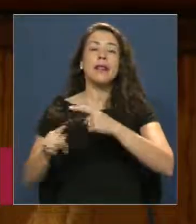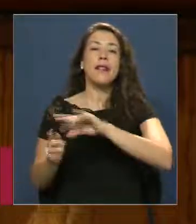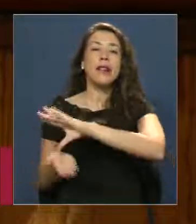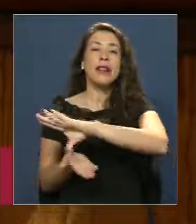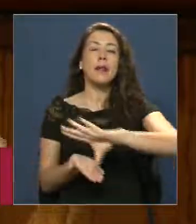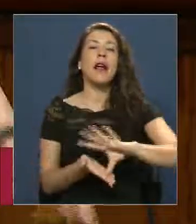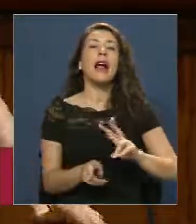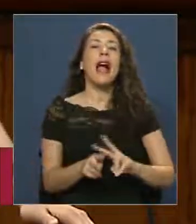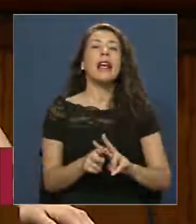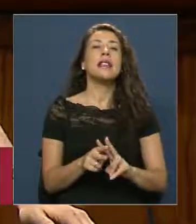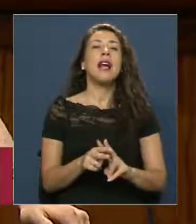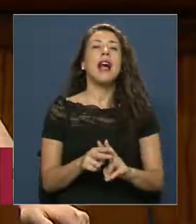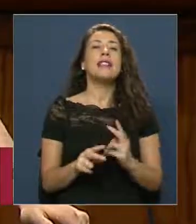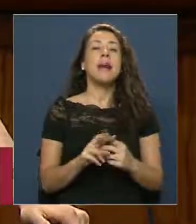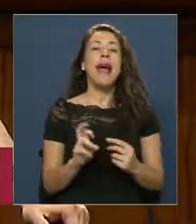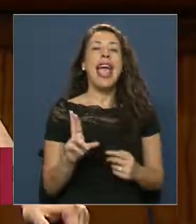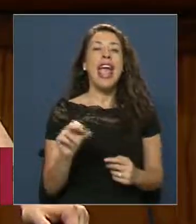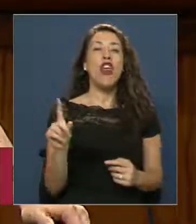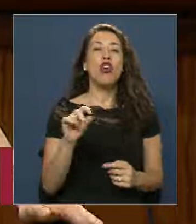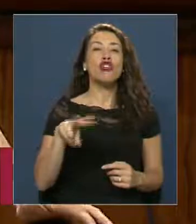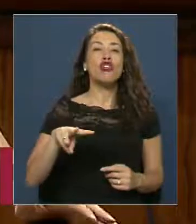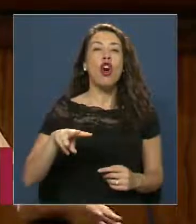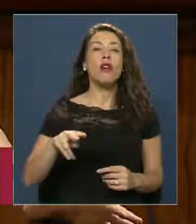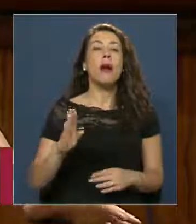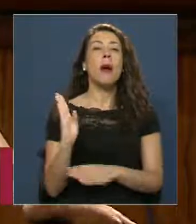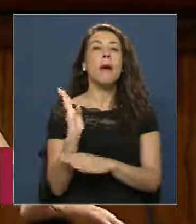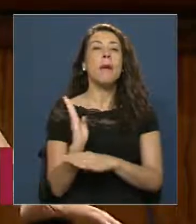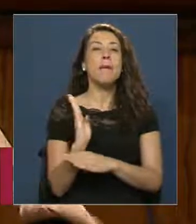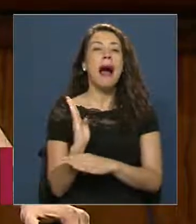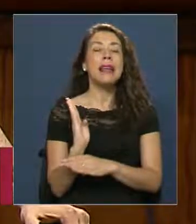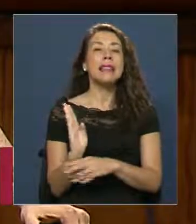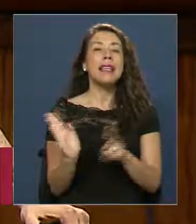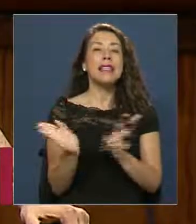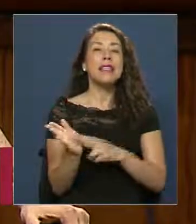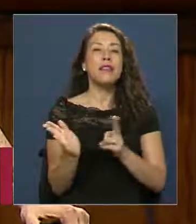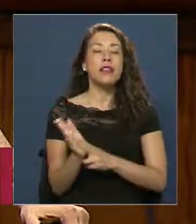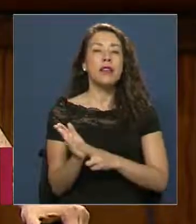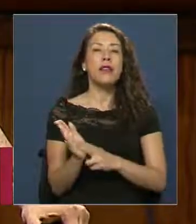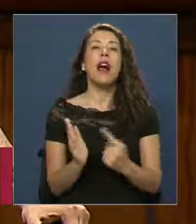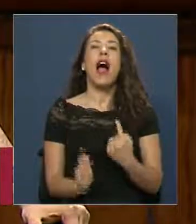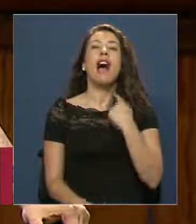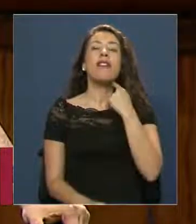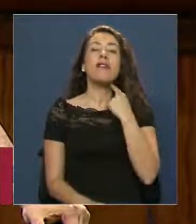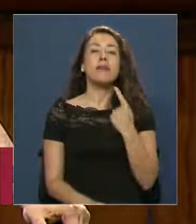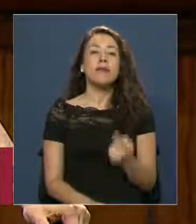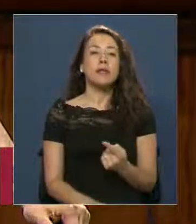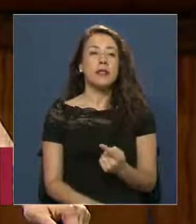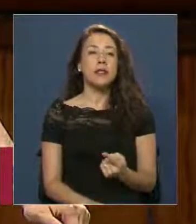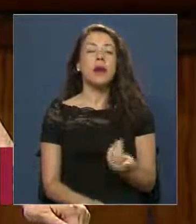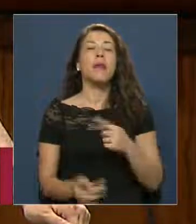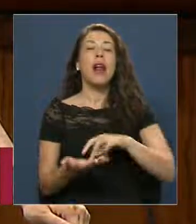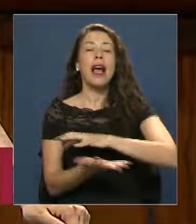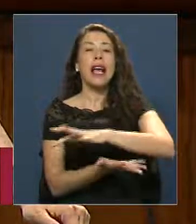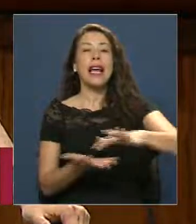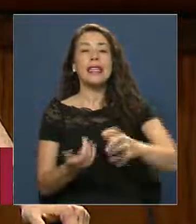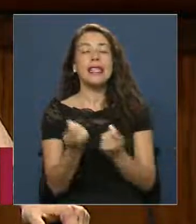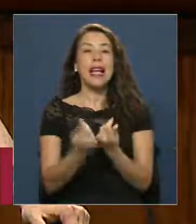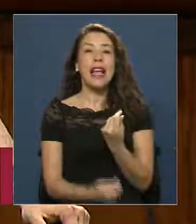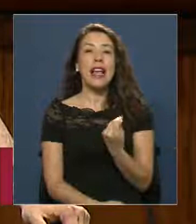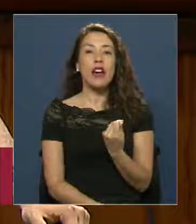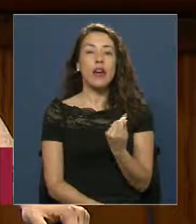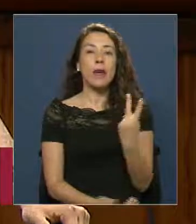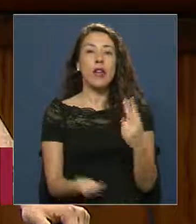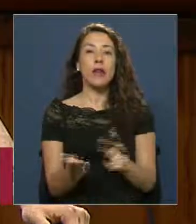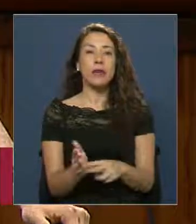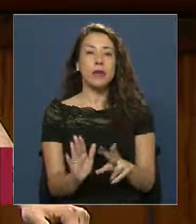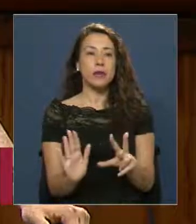que generaban erosión de la base tributaria de diversos países y una economía mundial todavía golpeada por la crisis económica del año